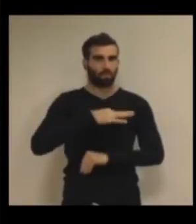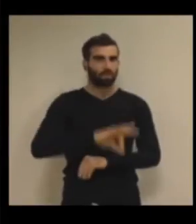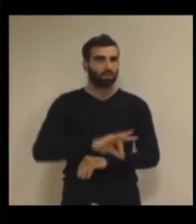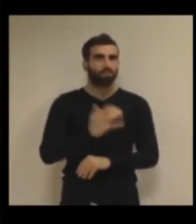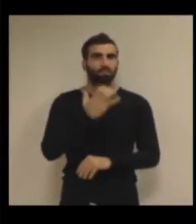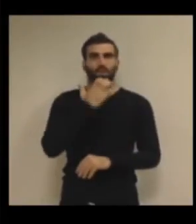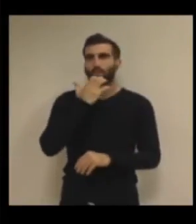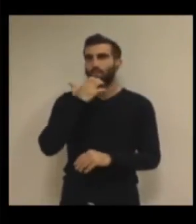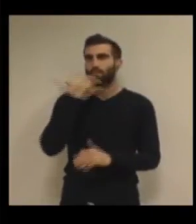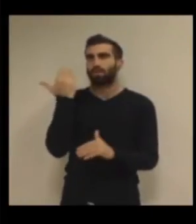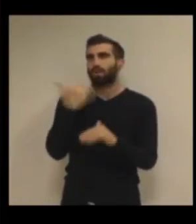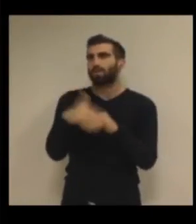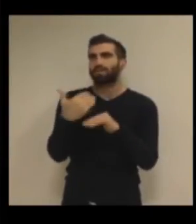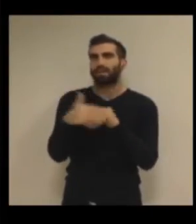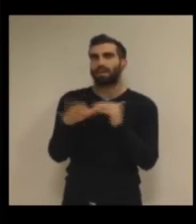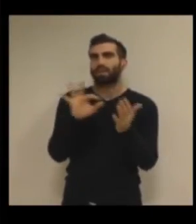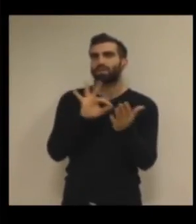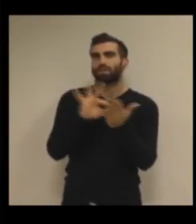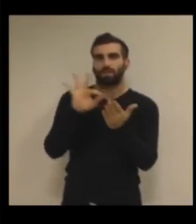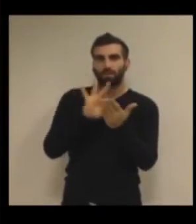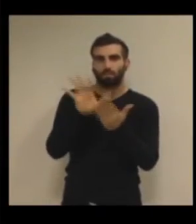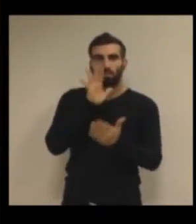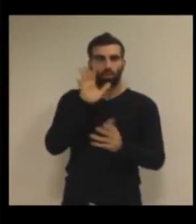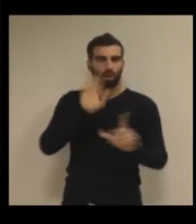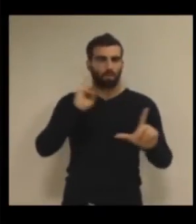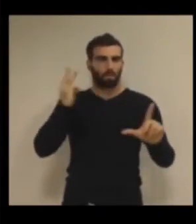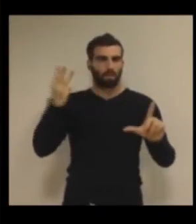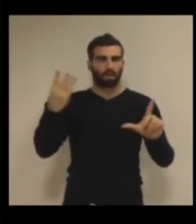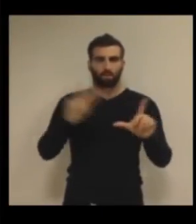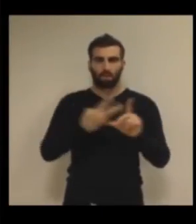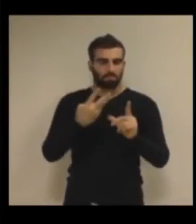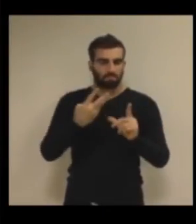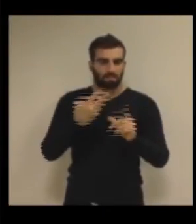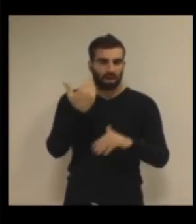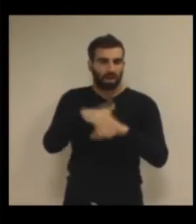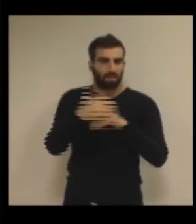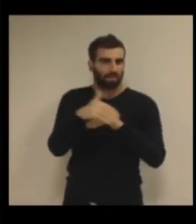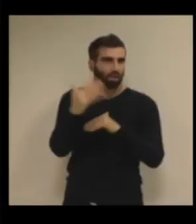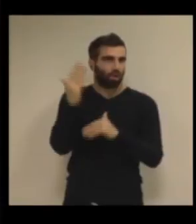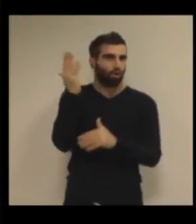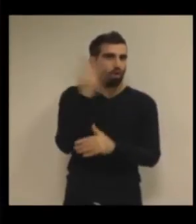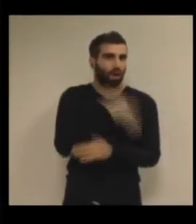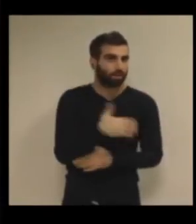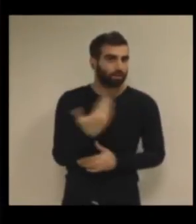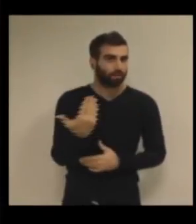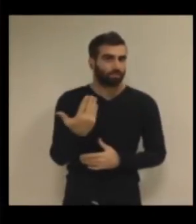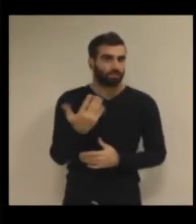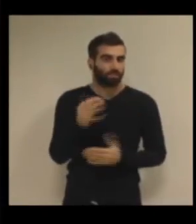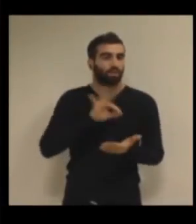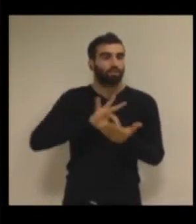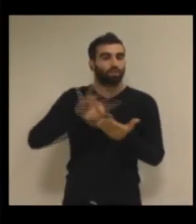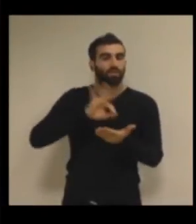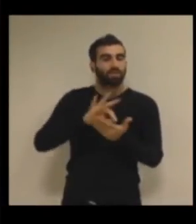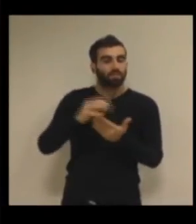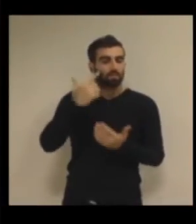propios servicios que a lo mejor el portal, que los servicios permitan poder